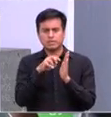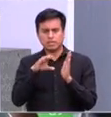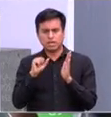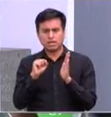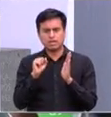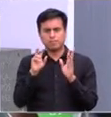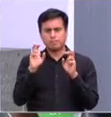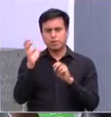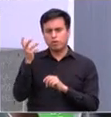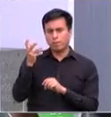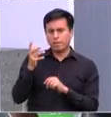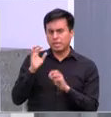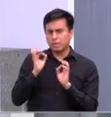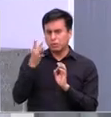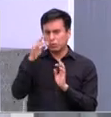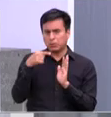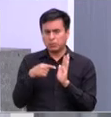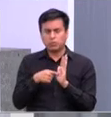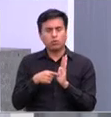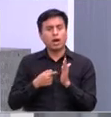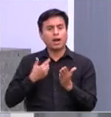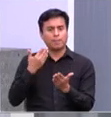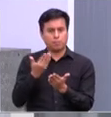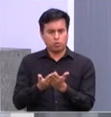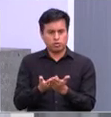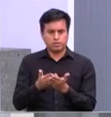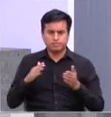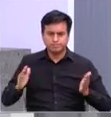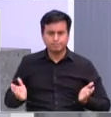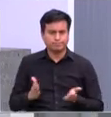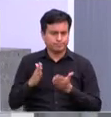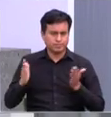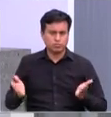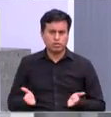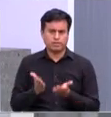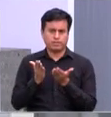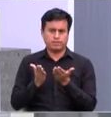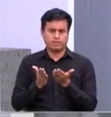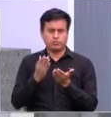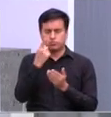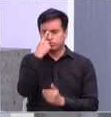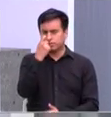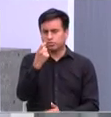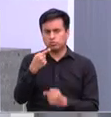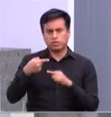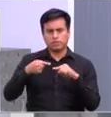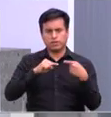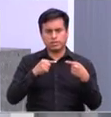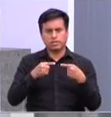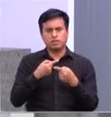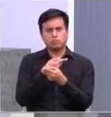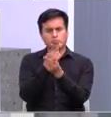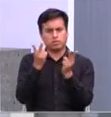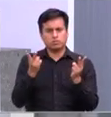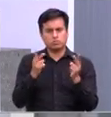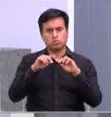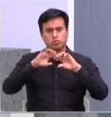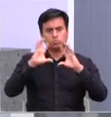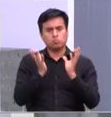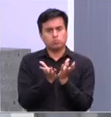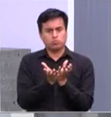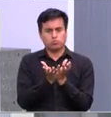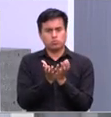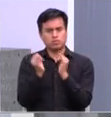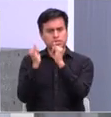medio ambiente, es un aporte estimulante para un serio debate público sobre el mundo y